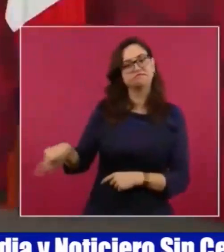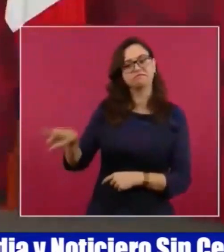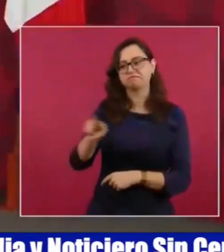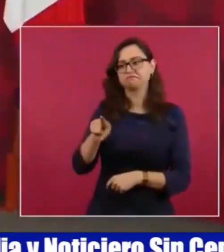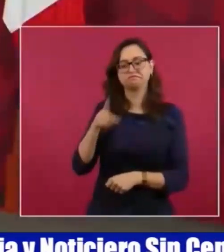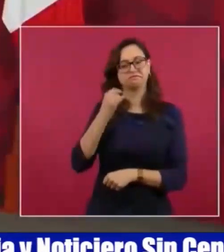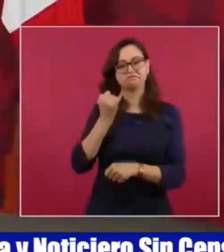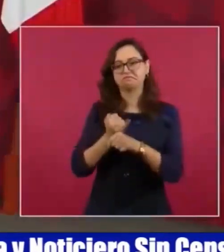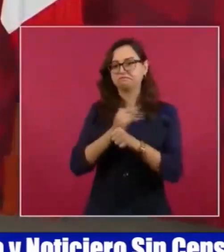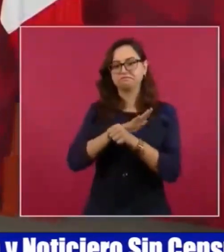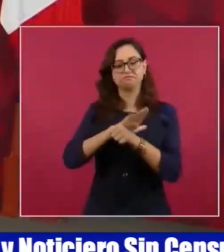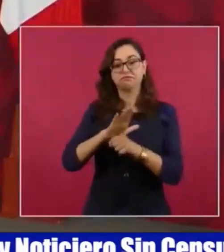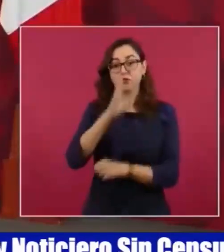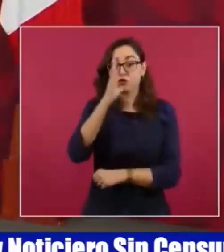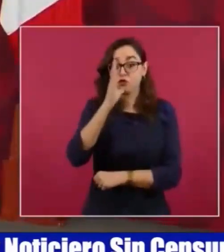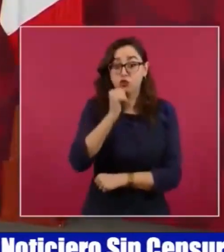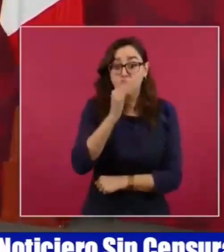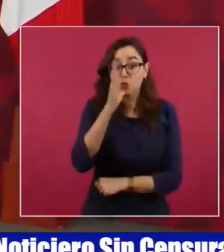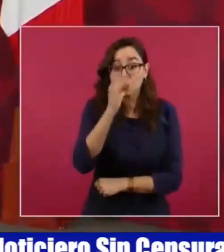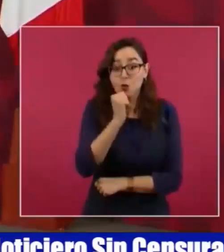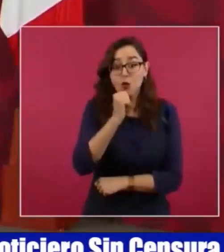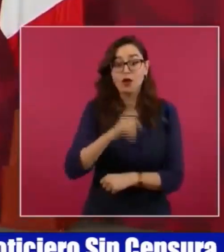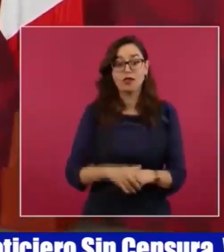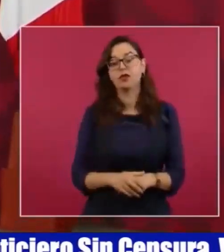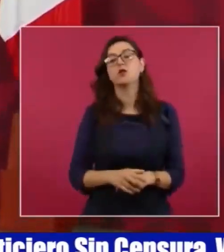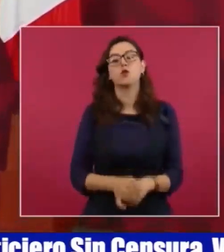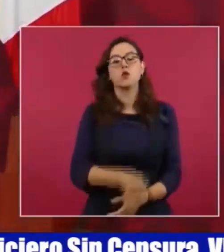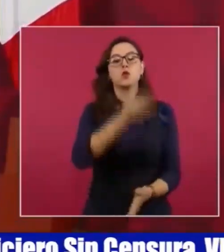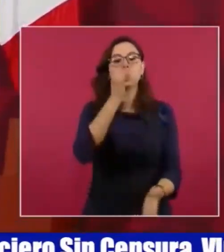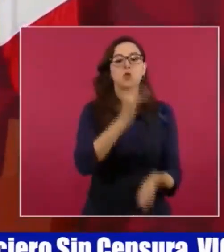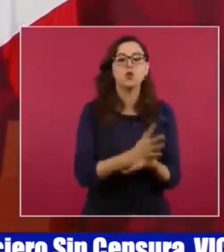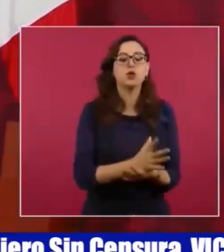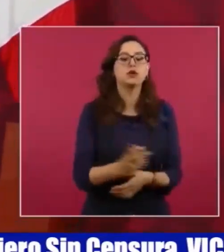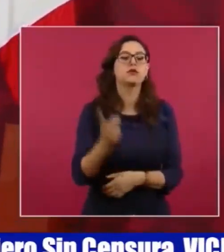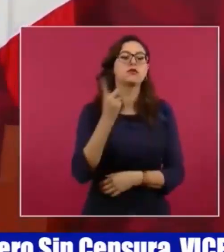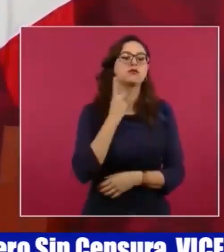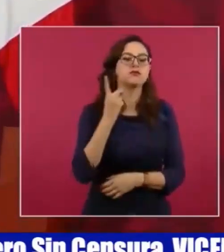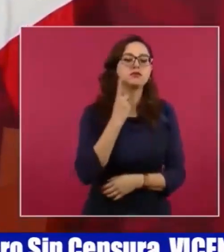Para eso están los legisladores.